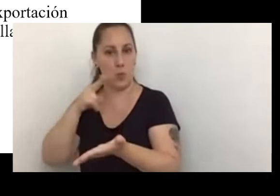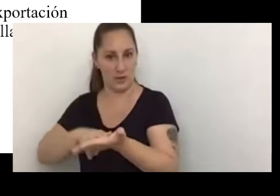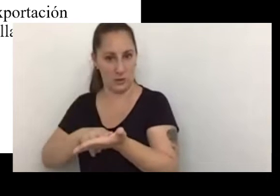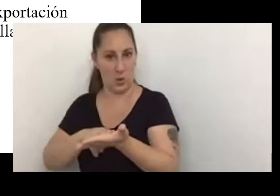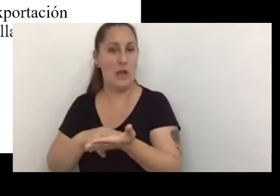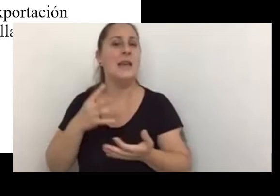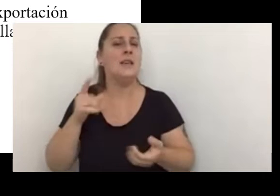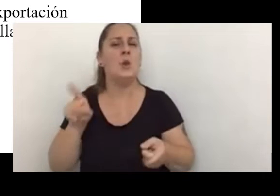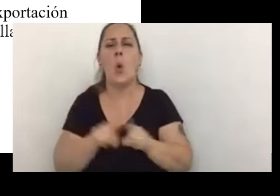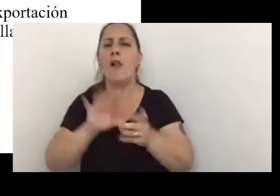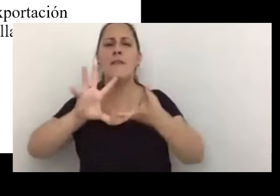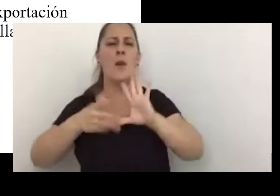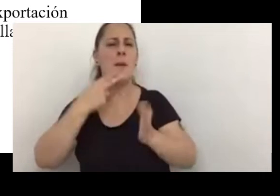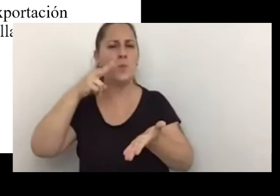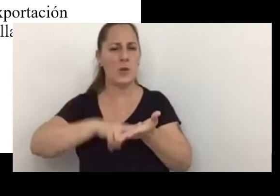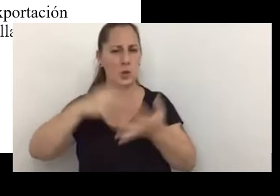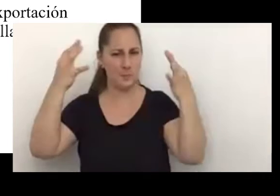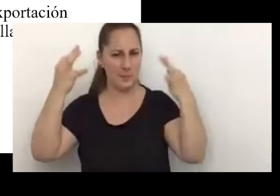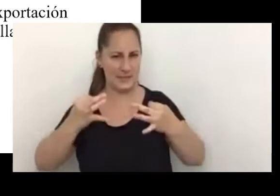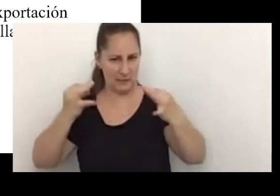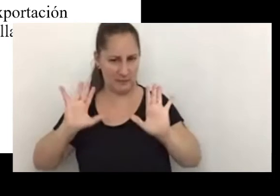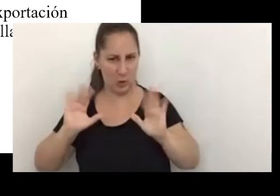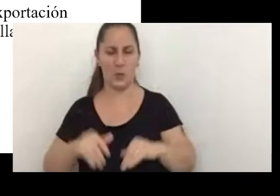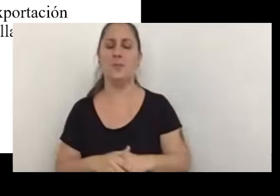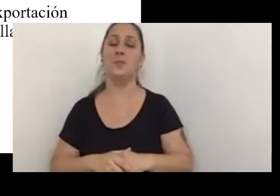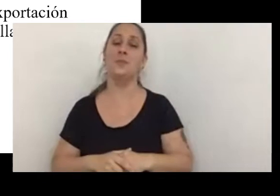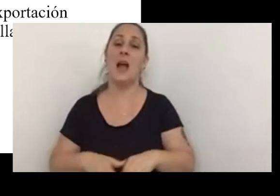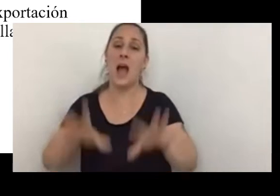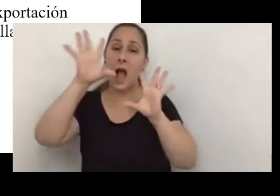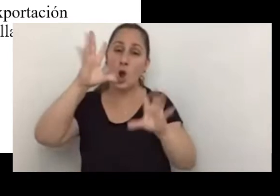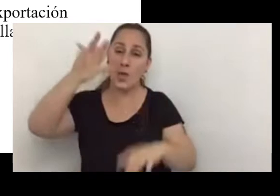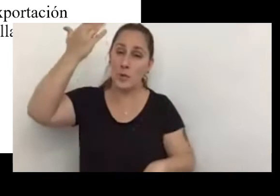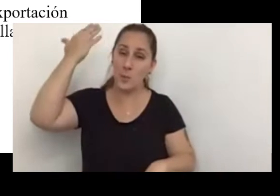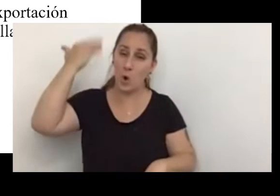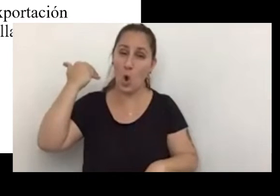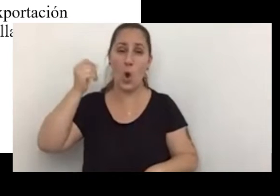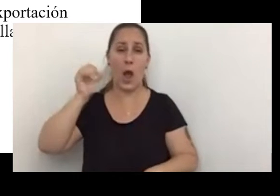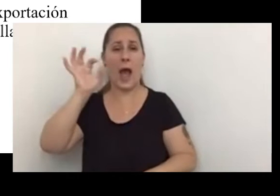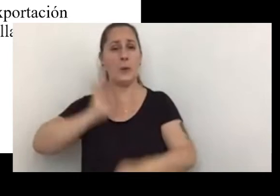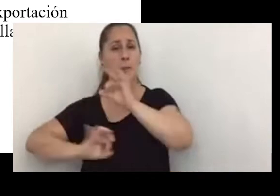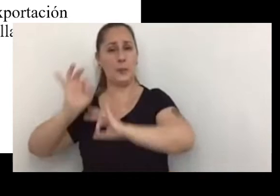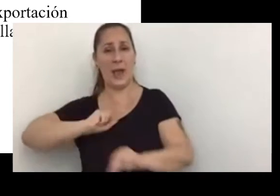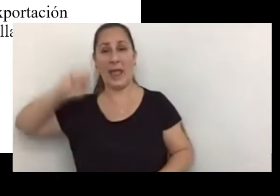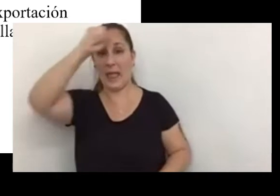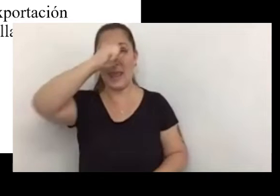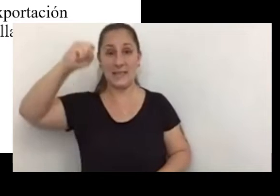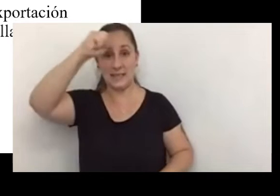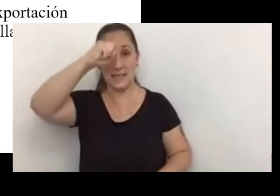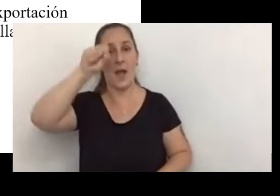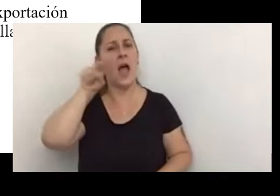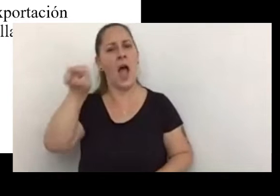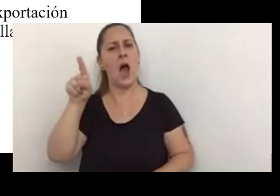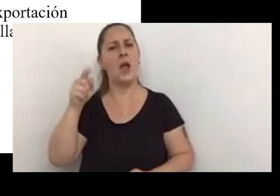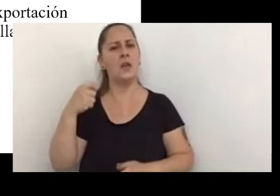específico. Recordemos que también en aquella época, en la antigua Grecia, se imponía un